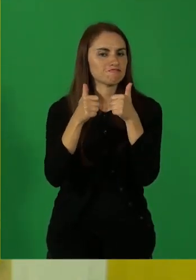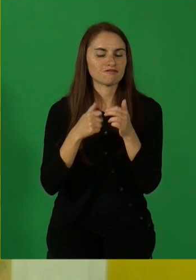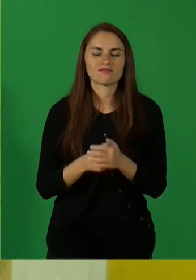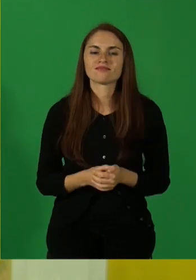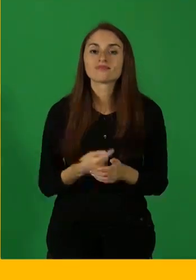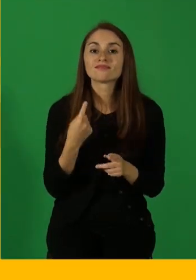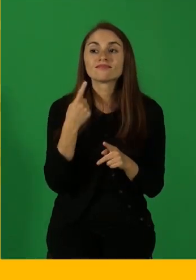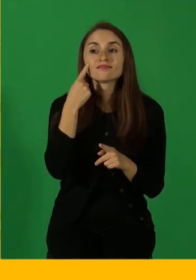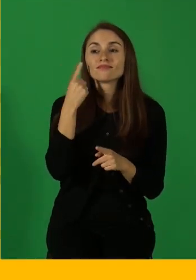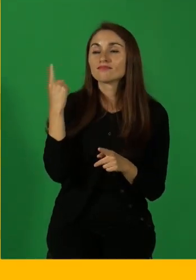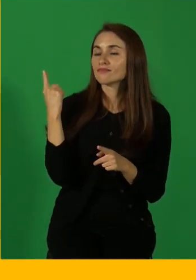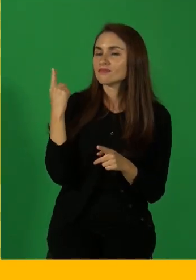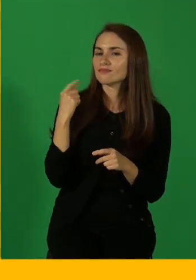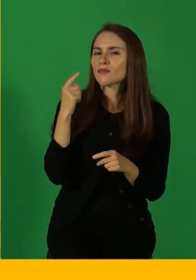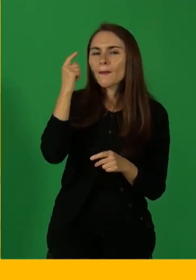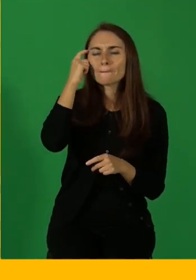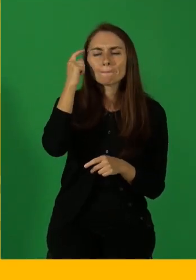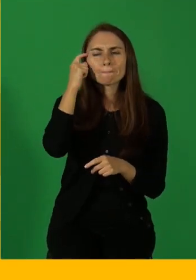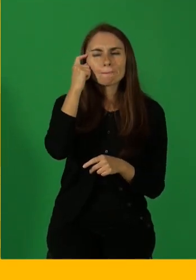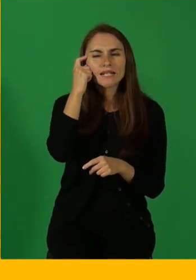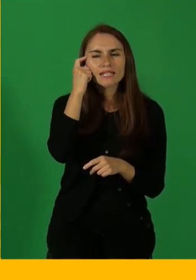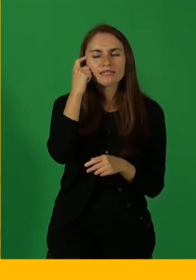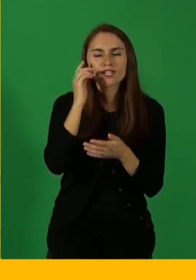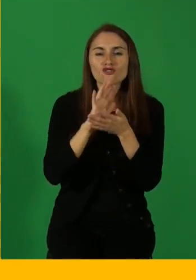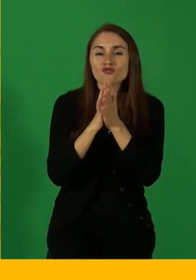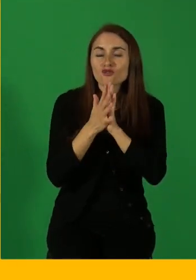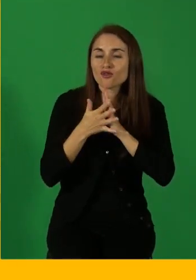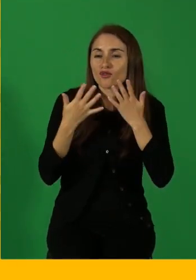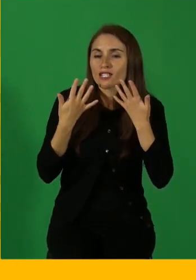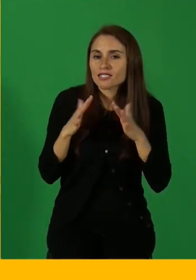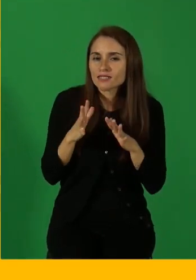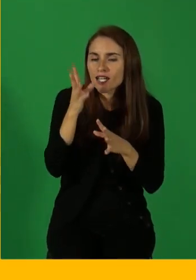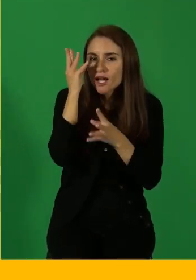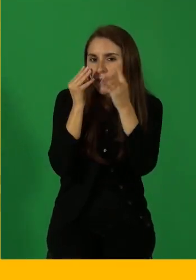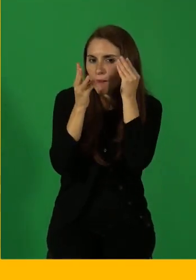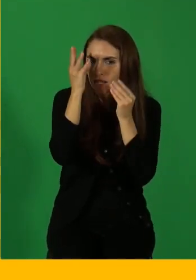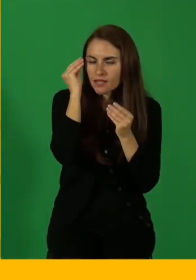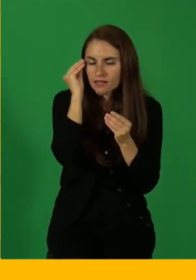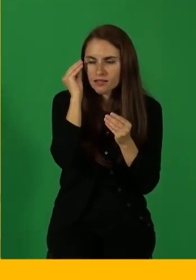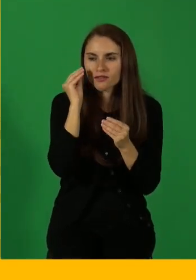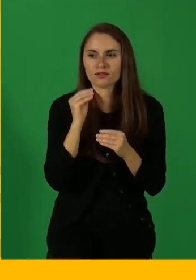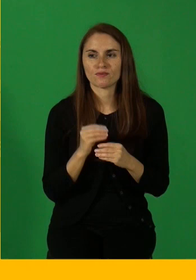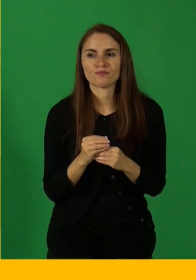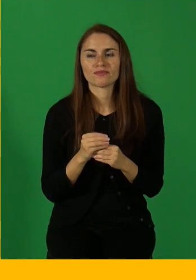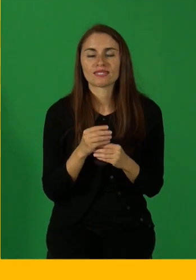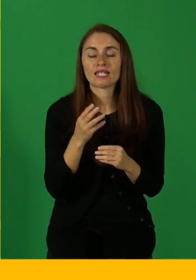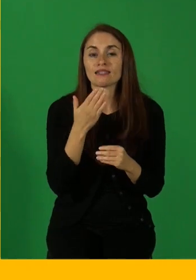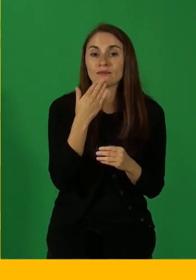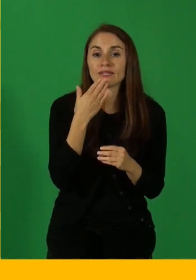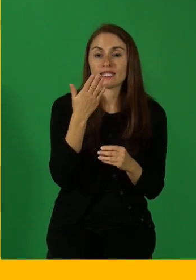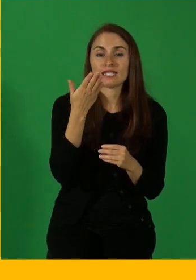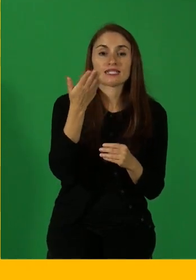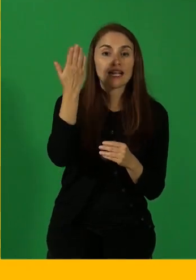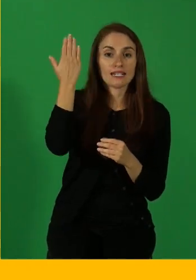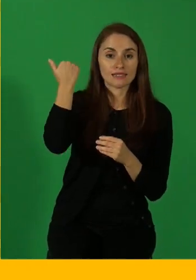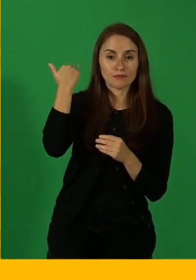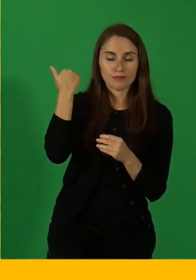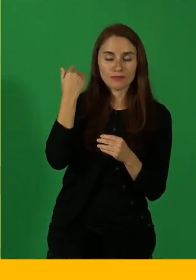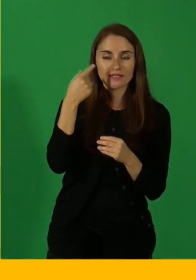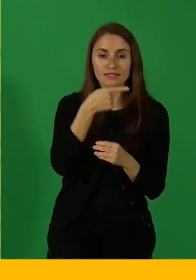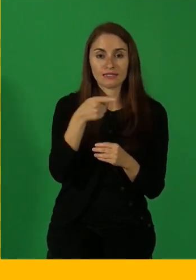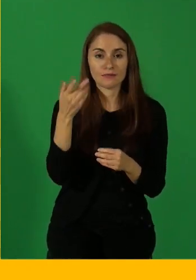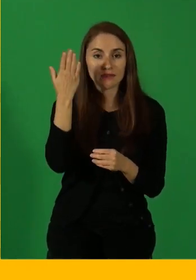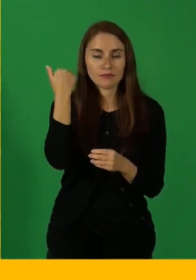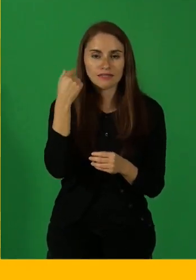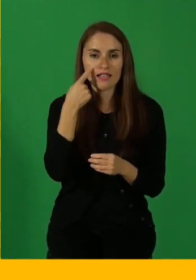esta entonces. Piensa todo lo que hemos visto en clases. También algo vimos la semana pasada con respecto a esto, así